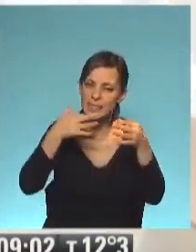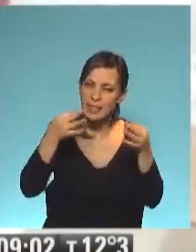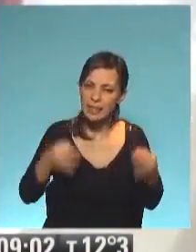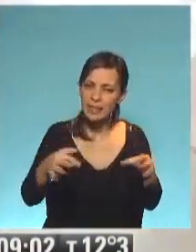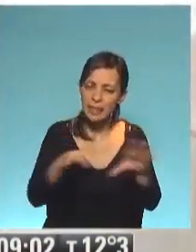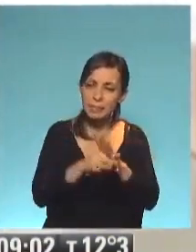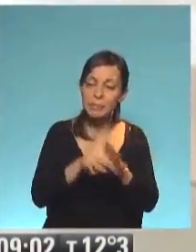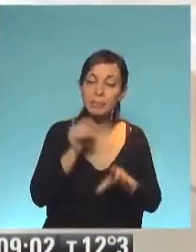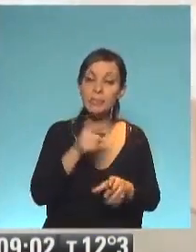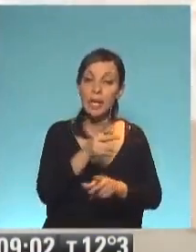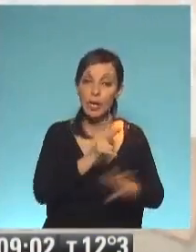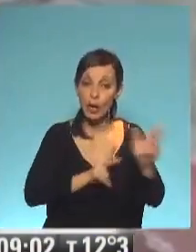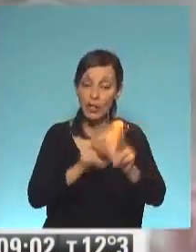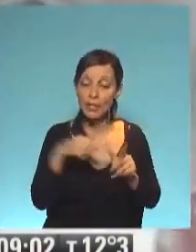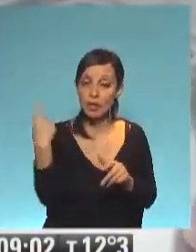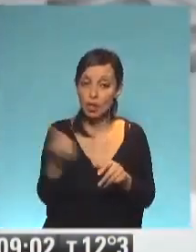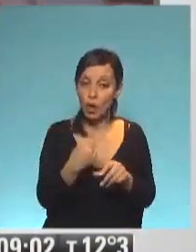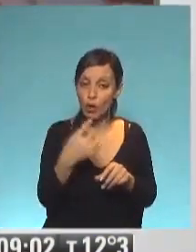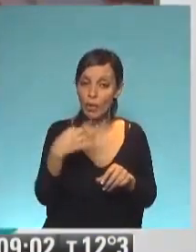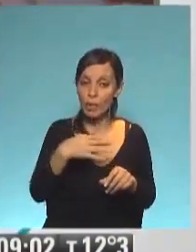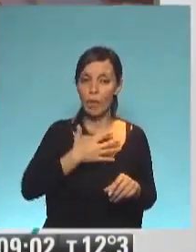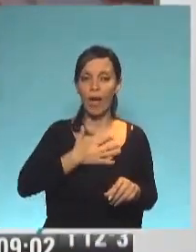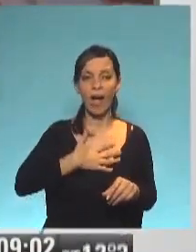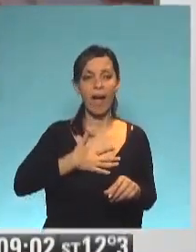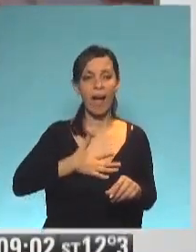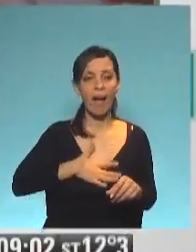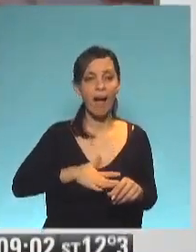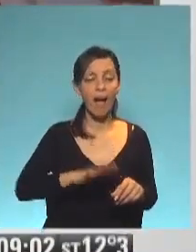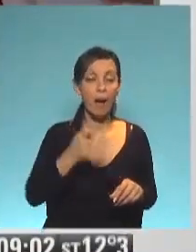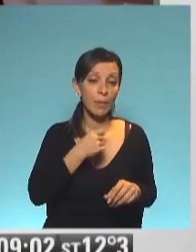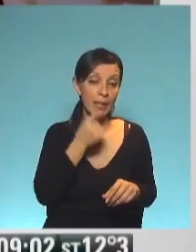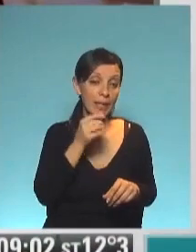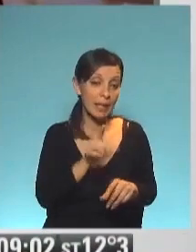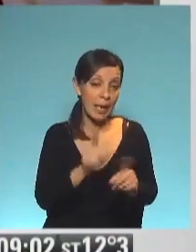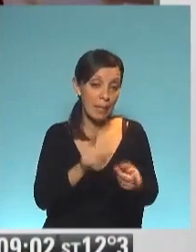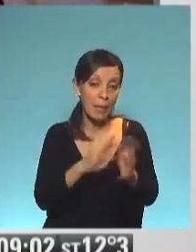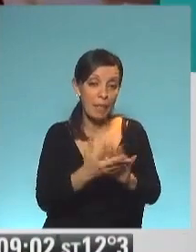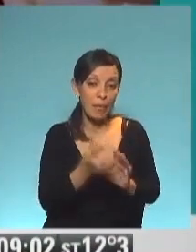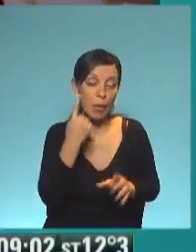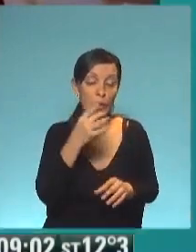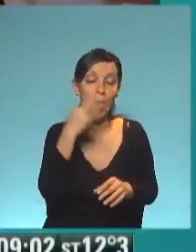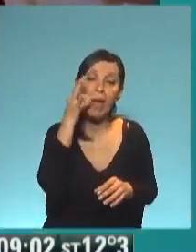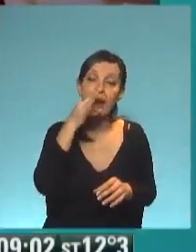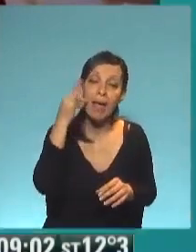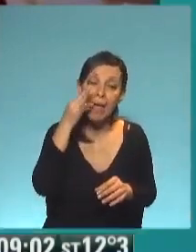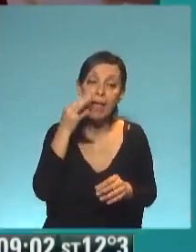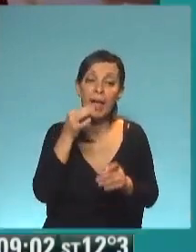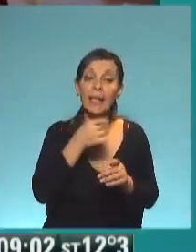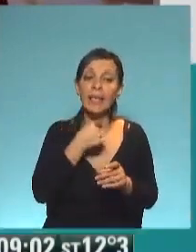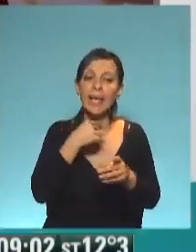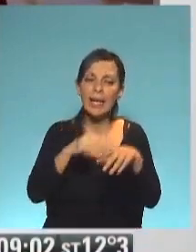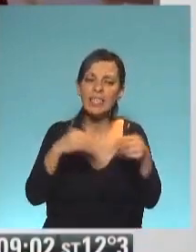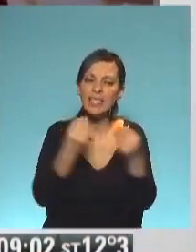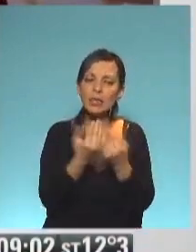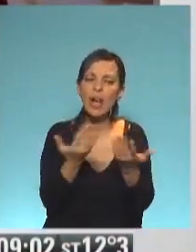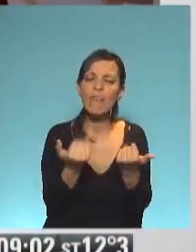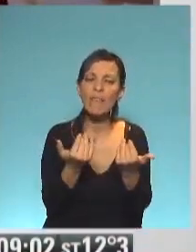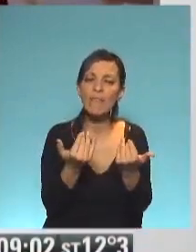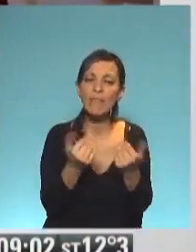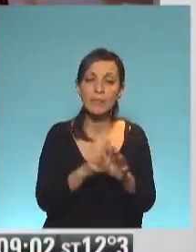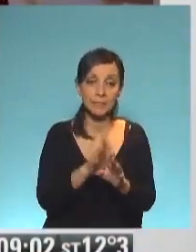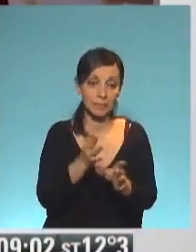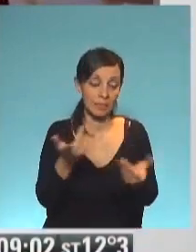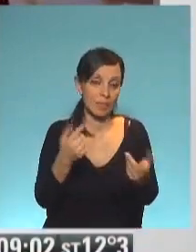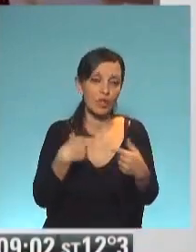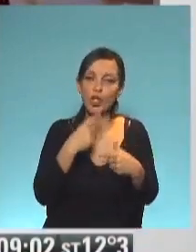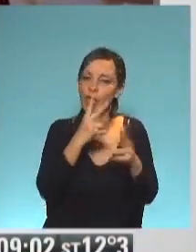la que a todos como ciudadanos nos tiene que dejar tranquilos, porque así como uno se hisopa y busca resultados, lo llevo a ese